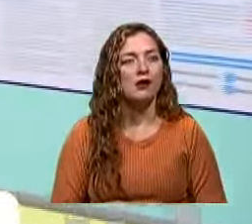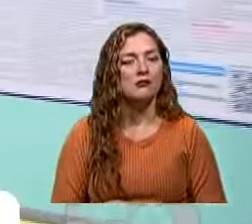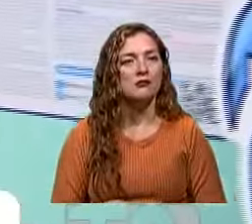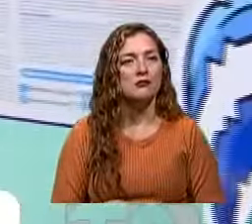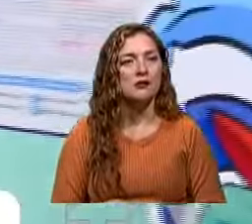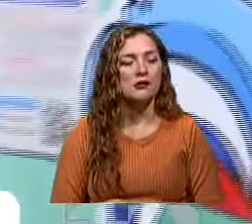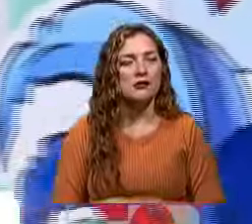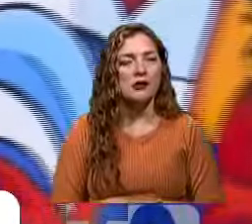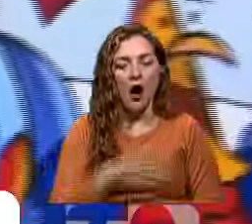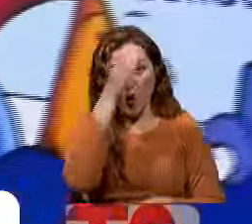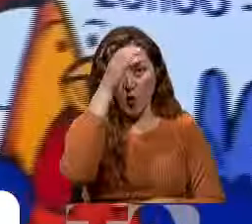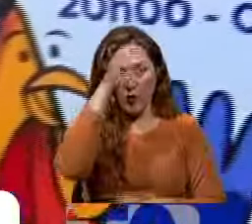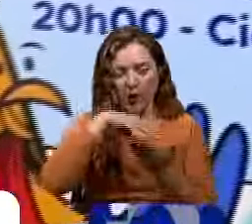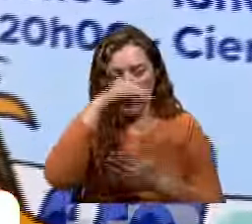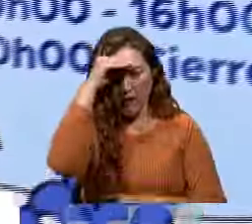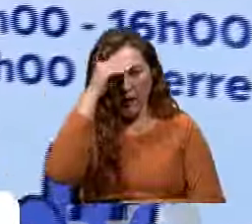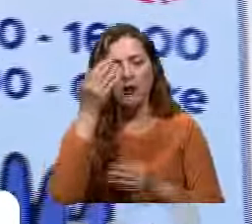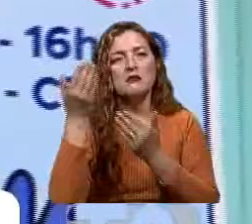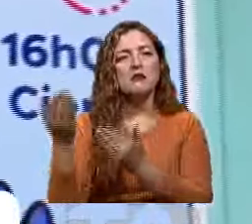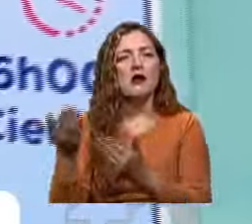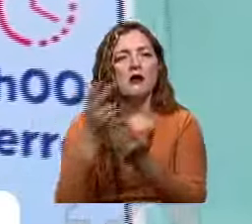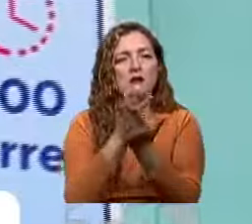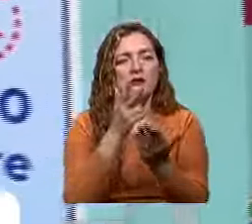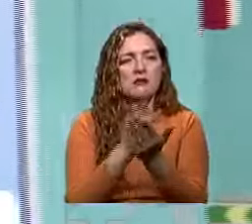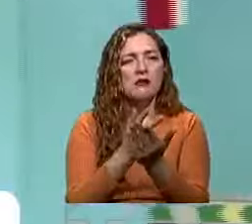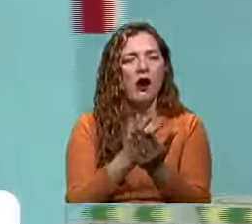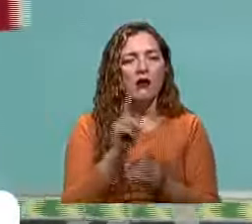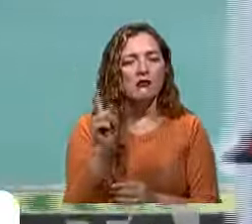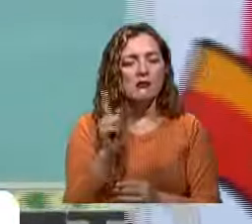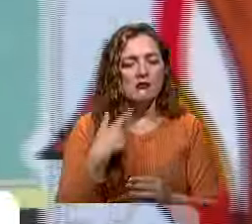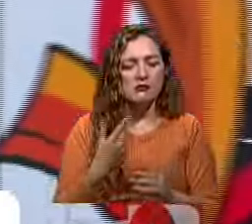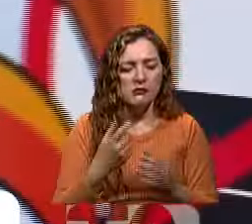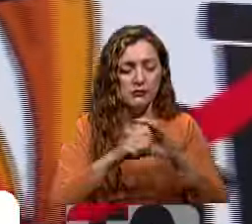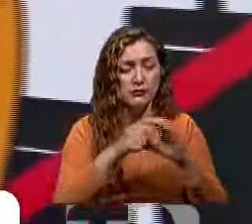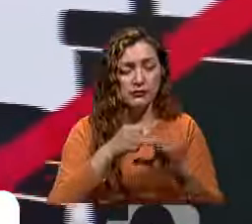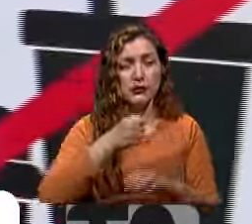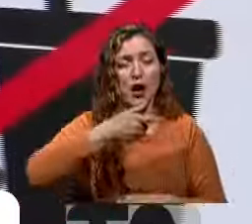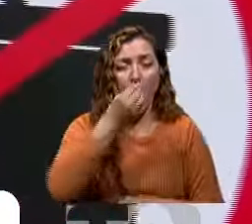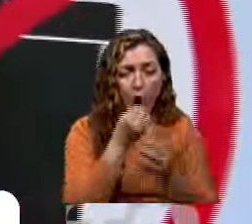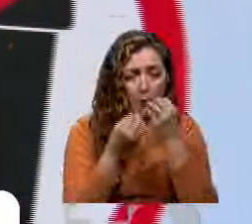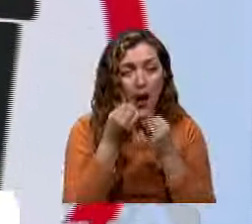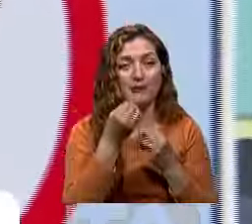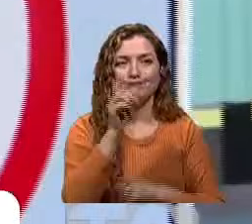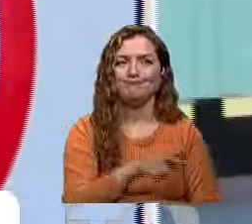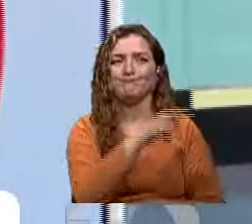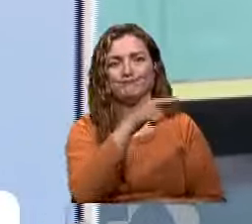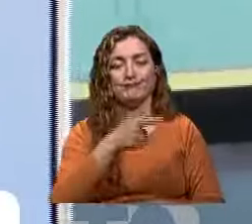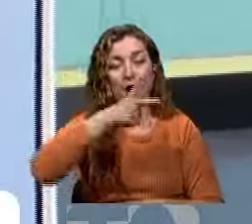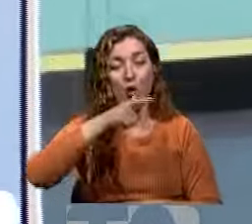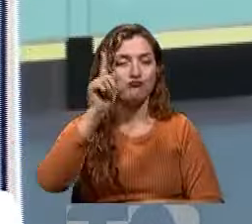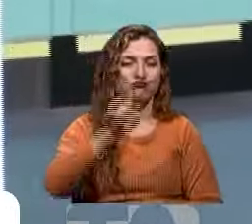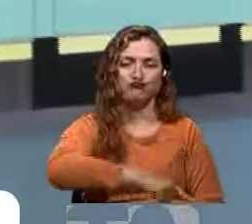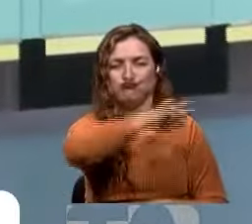metro. Recuerden, ustedes en las estaciones ni en los trenes pueden ingerir alimentos ni bebidas. Eso es